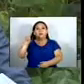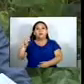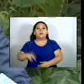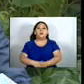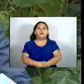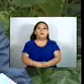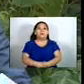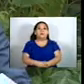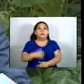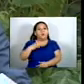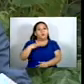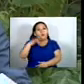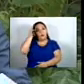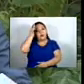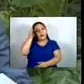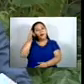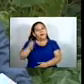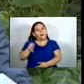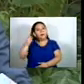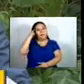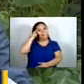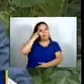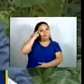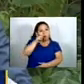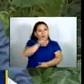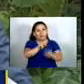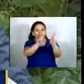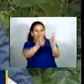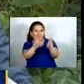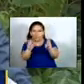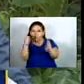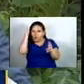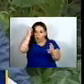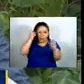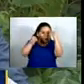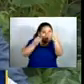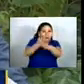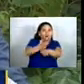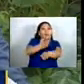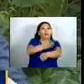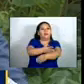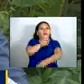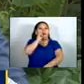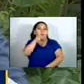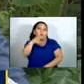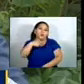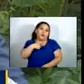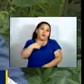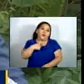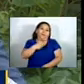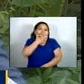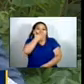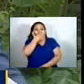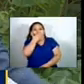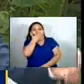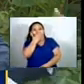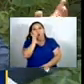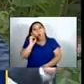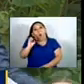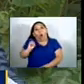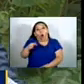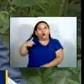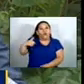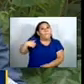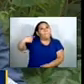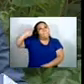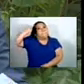Creo que especular sobre X o Y cosa, o sobre si yo me burlo o hago un uso electoral,